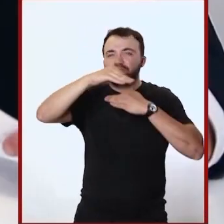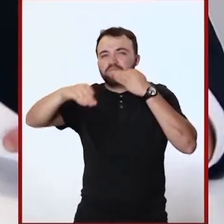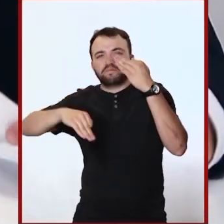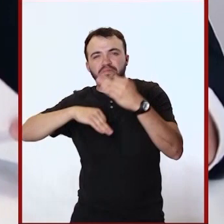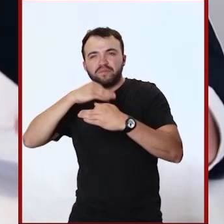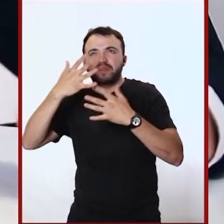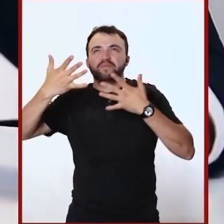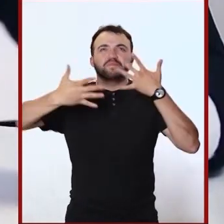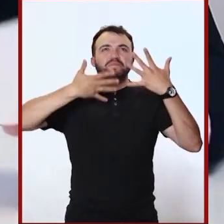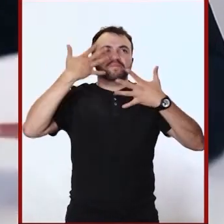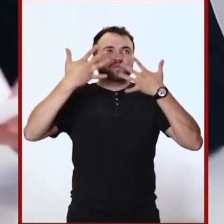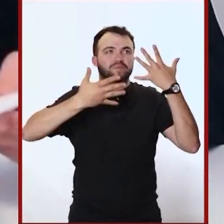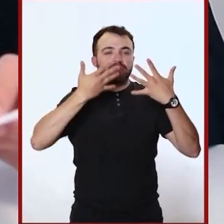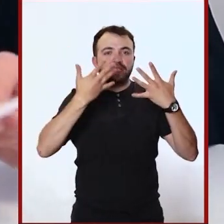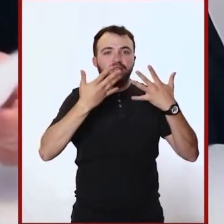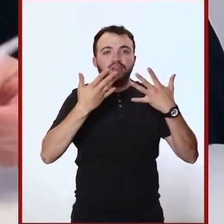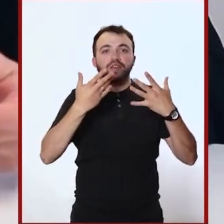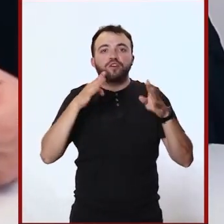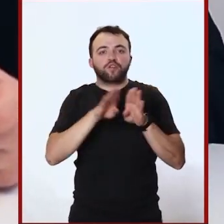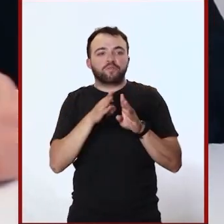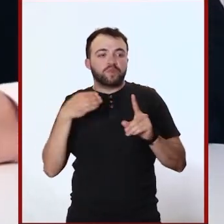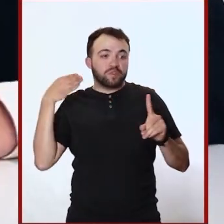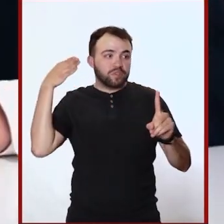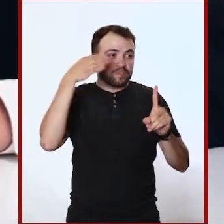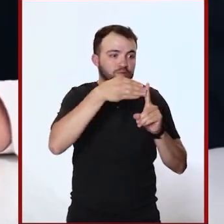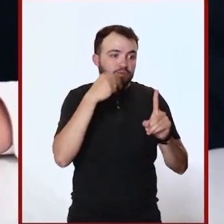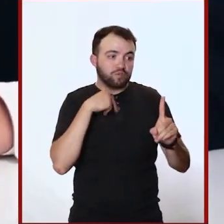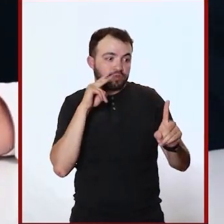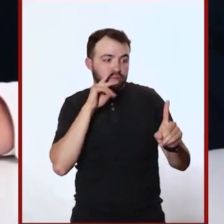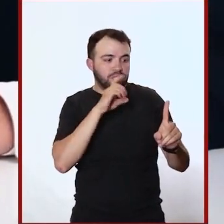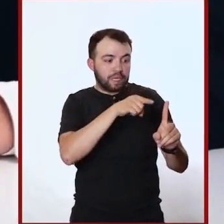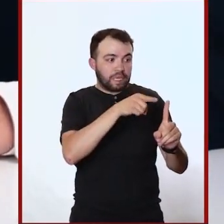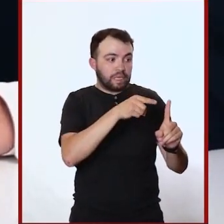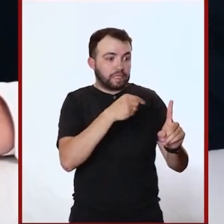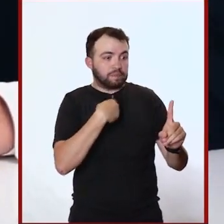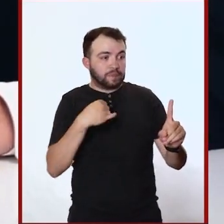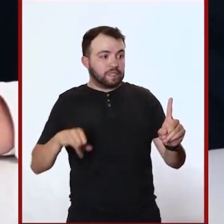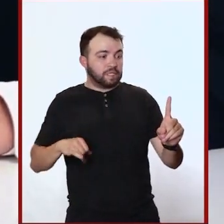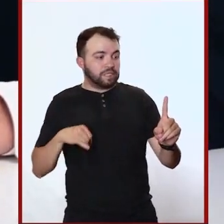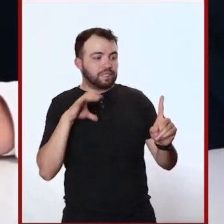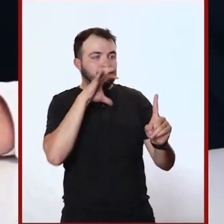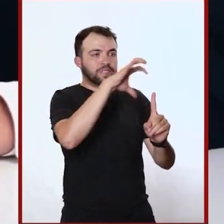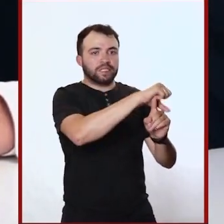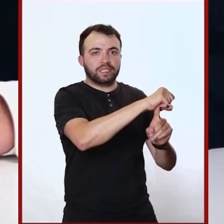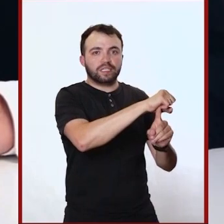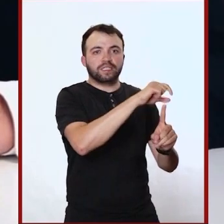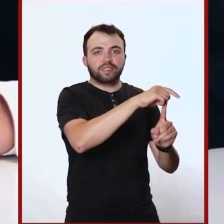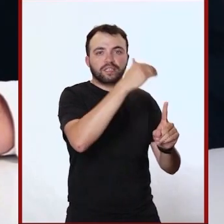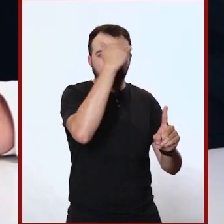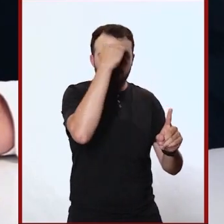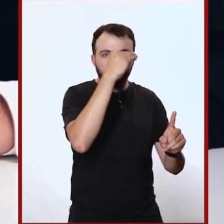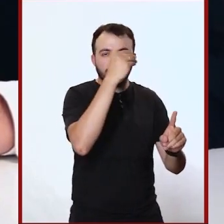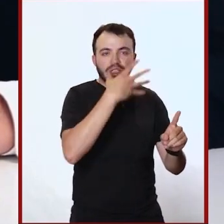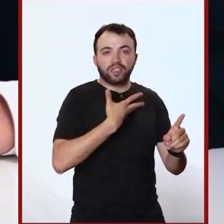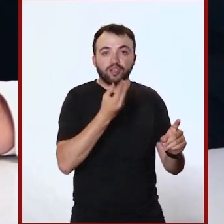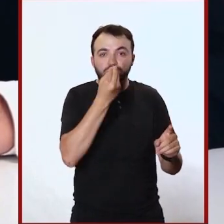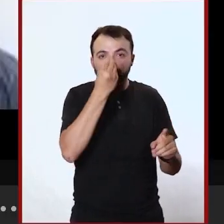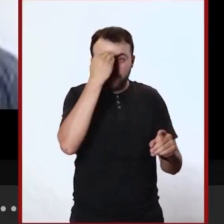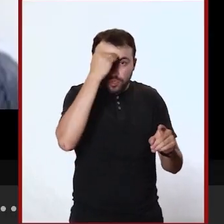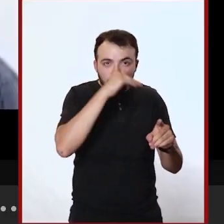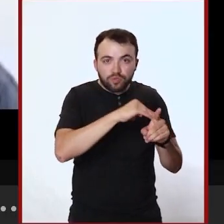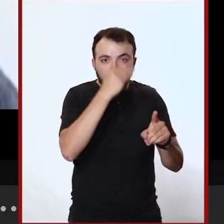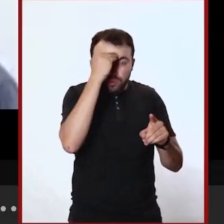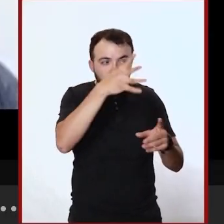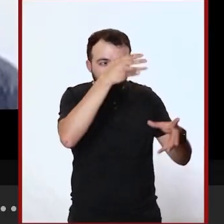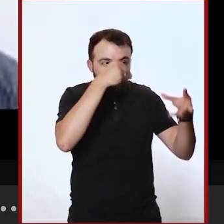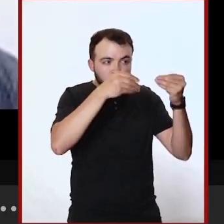proyectos hacia algo real y viable. Sin embargo, nosotros hemos pasado por ese proceso ya durante 10 años aproximadamente y sabemos muy bien cuáles son